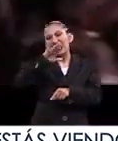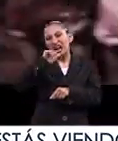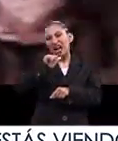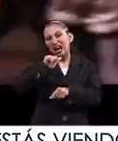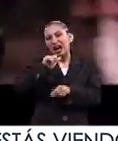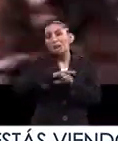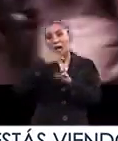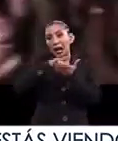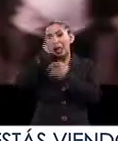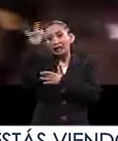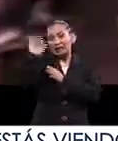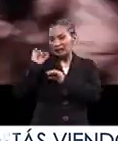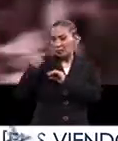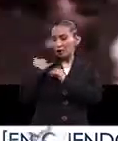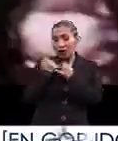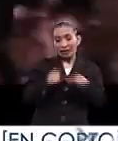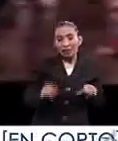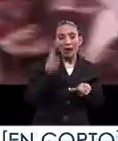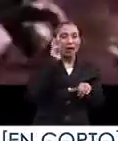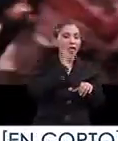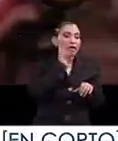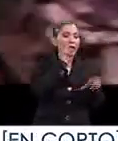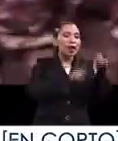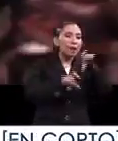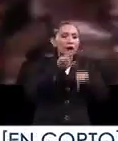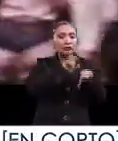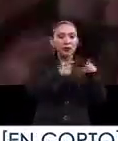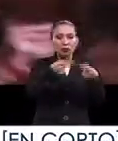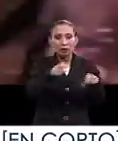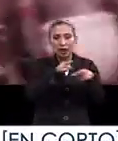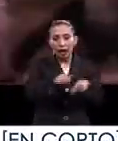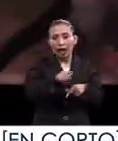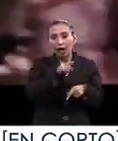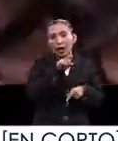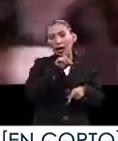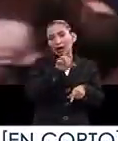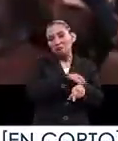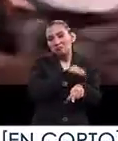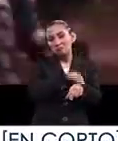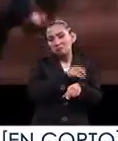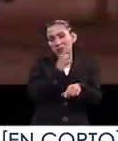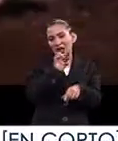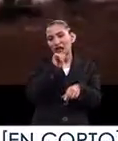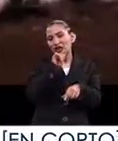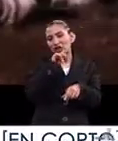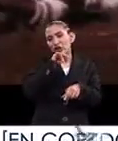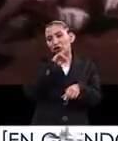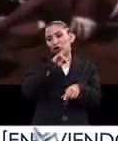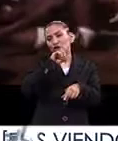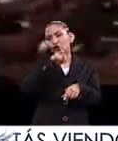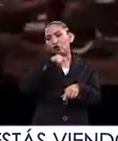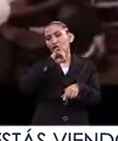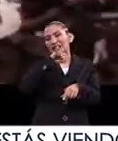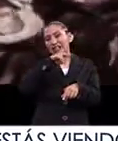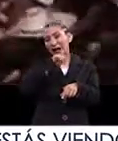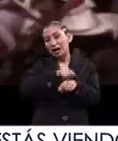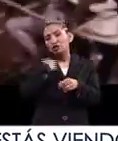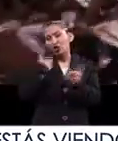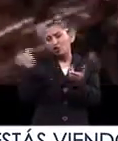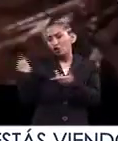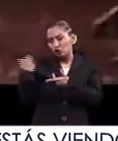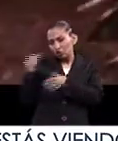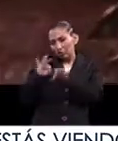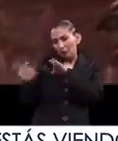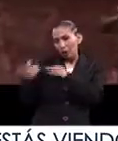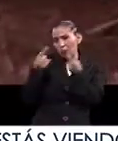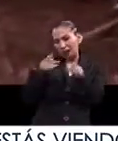a ese recién inaugurado laboratorio de música electrónica. Entonces, como con Mario yo ya había trabajado ya